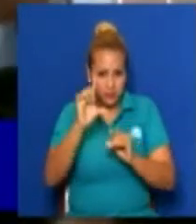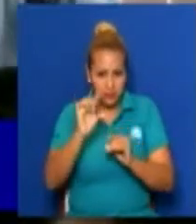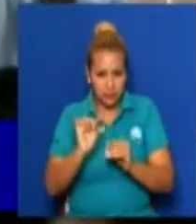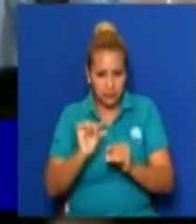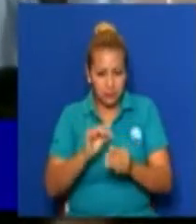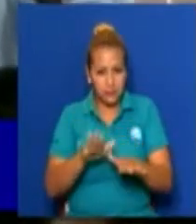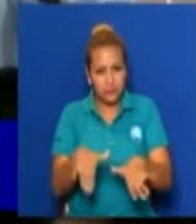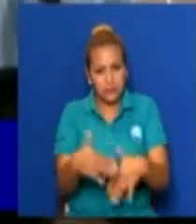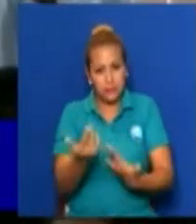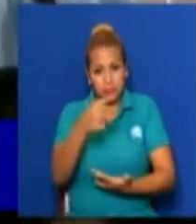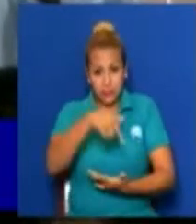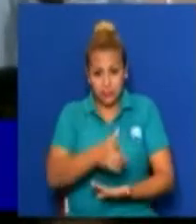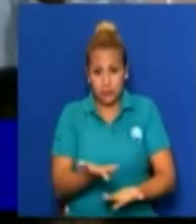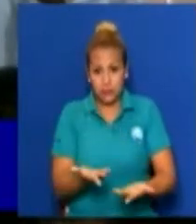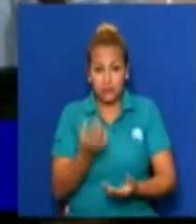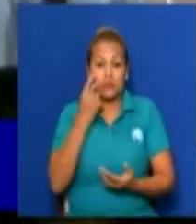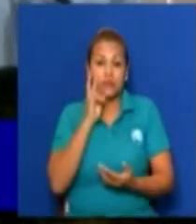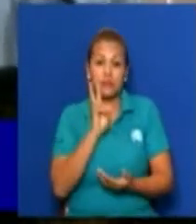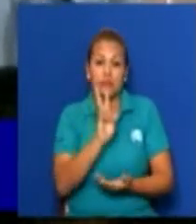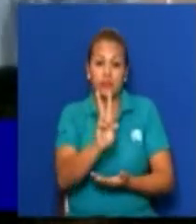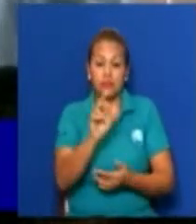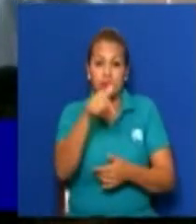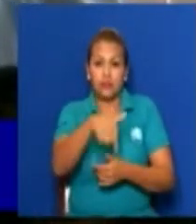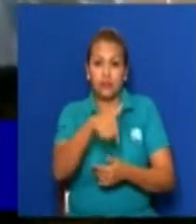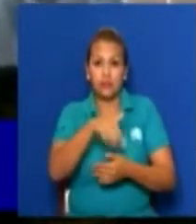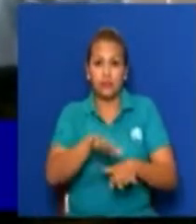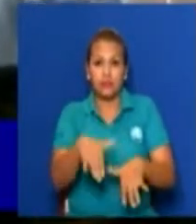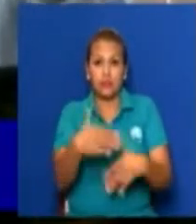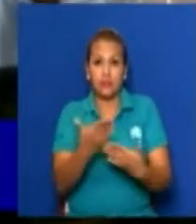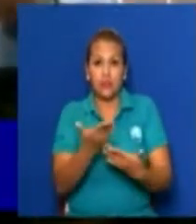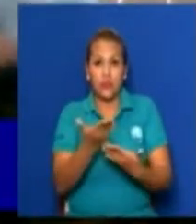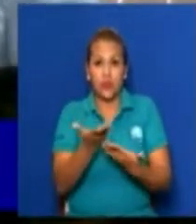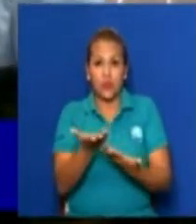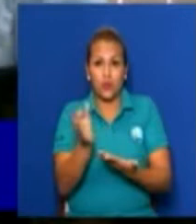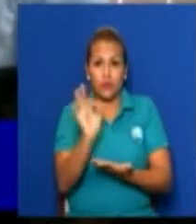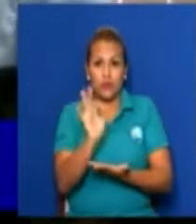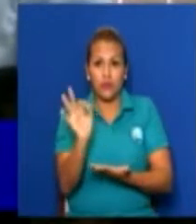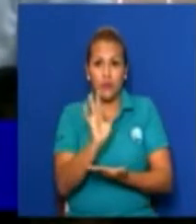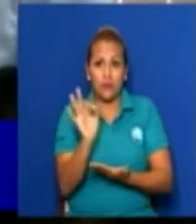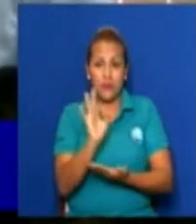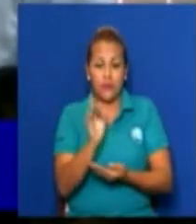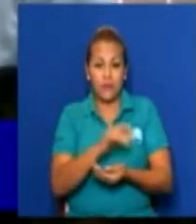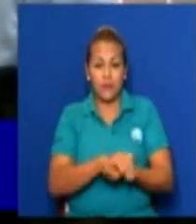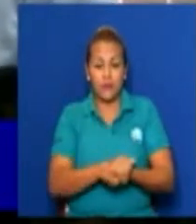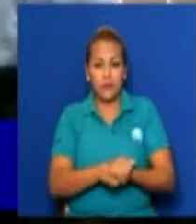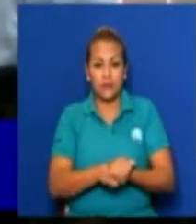Esto lo estamos viendo nosotros precisamente con el comportamiento